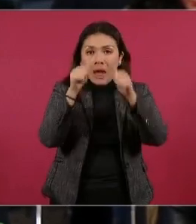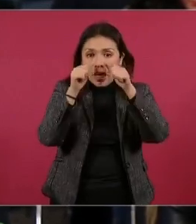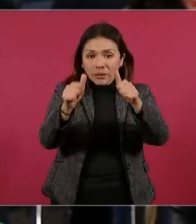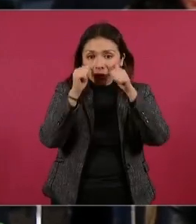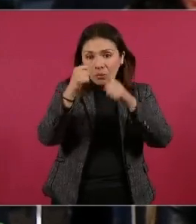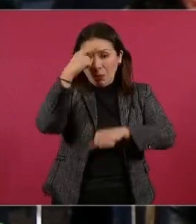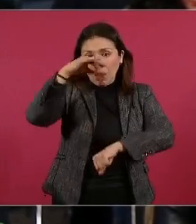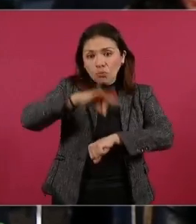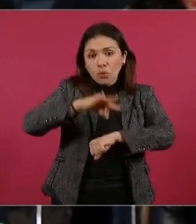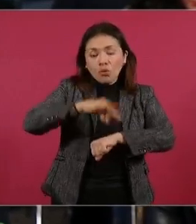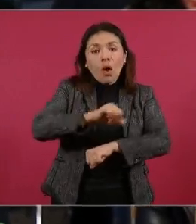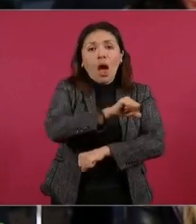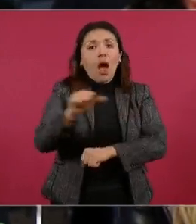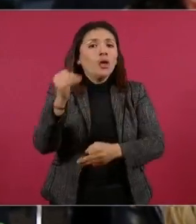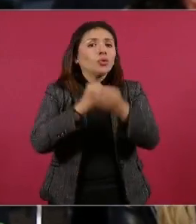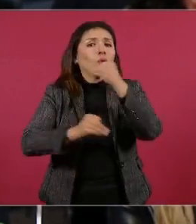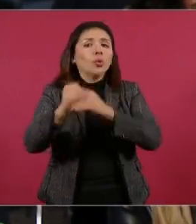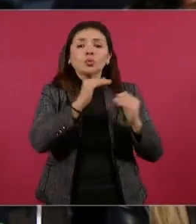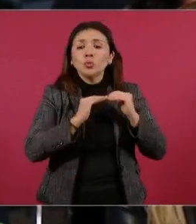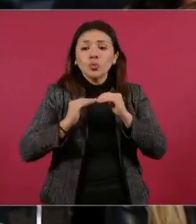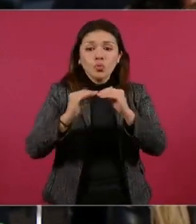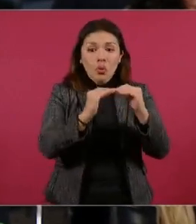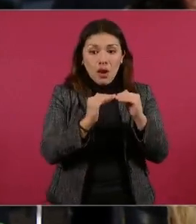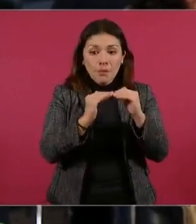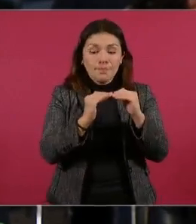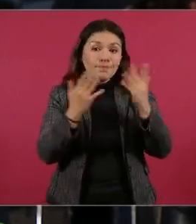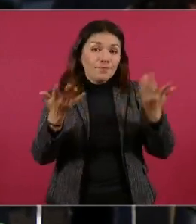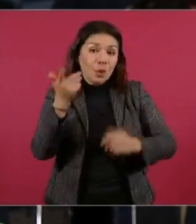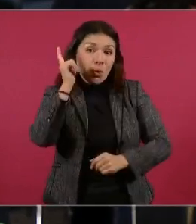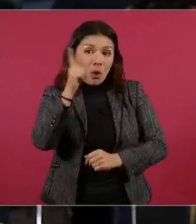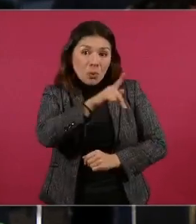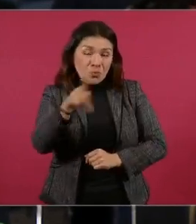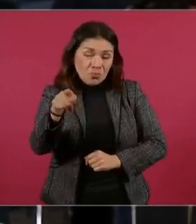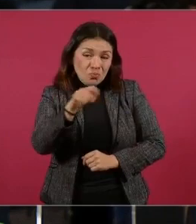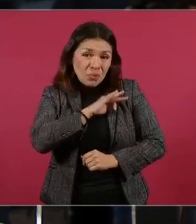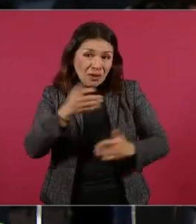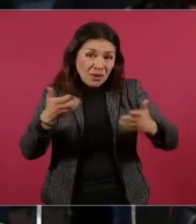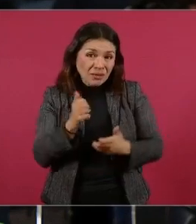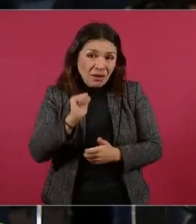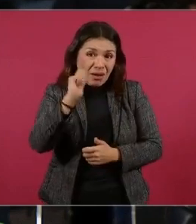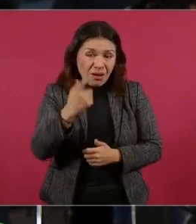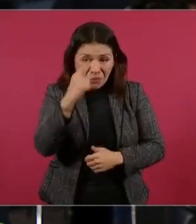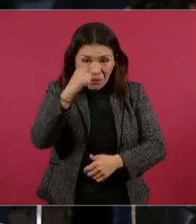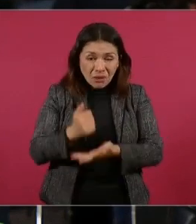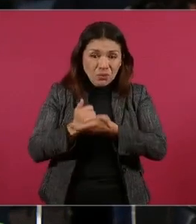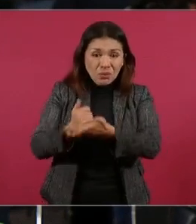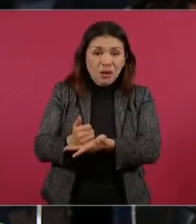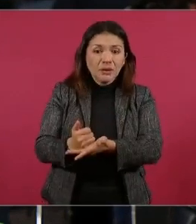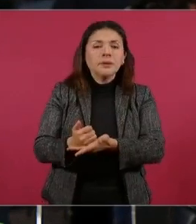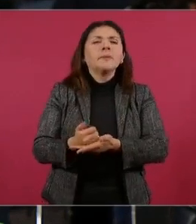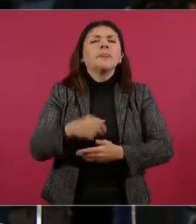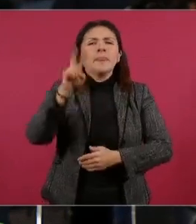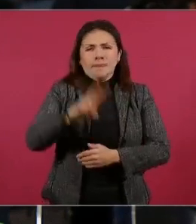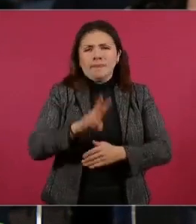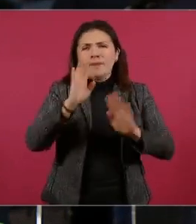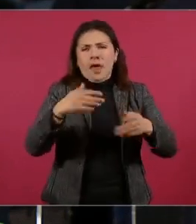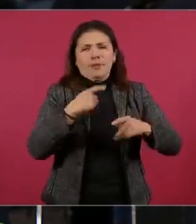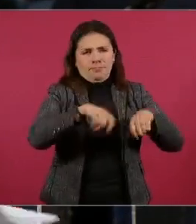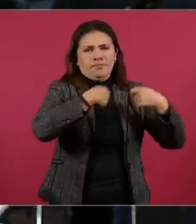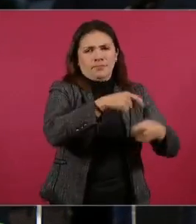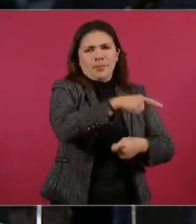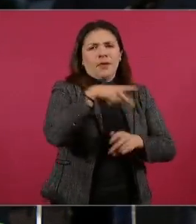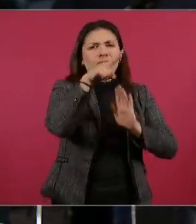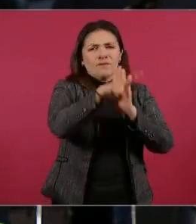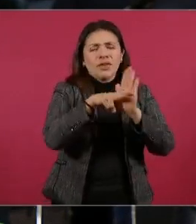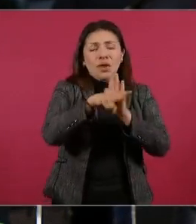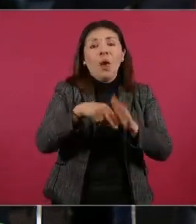médica a todos por igual ojalá se pueda hacer algo la verdad es de que ya le compartí un video los